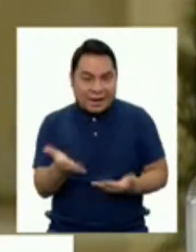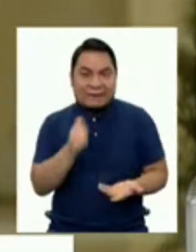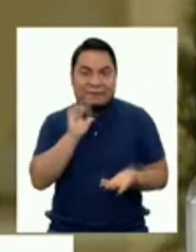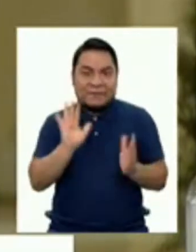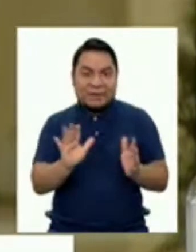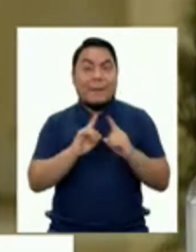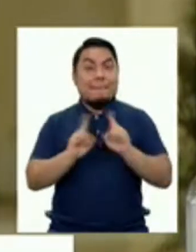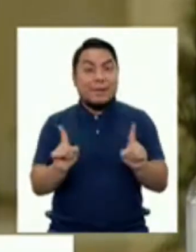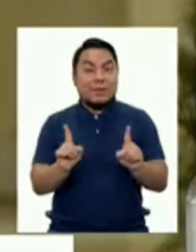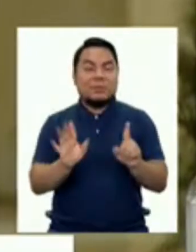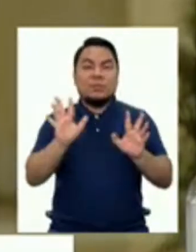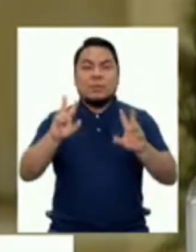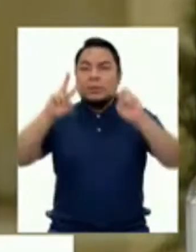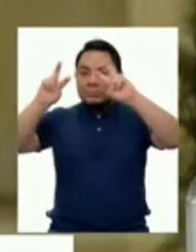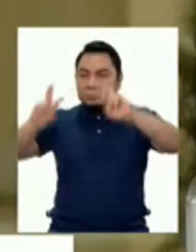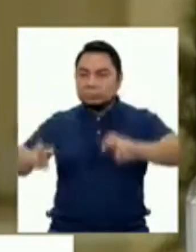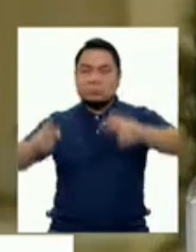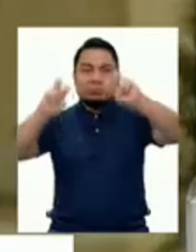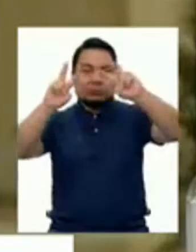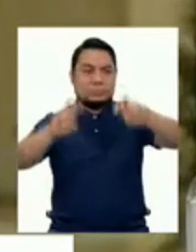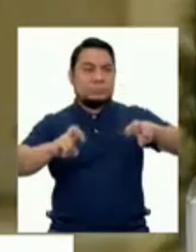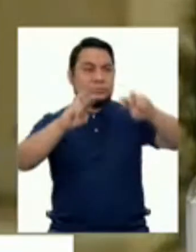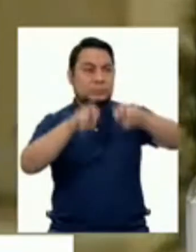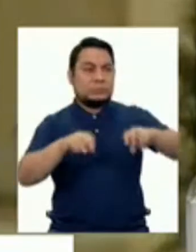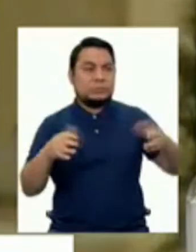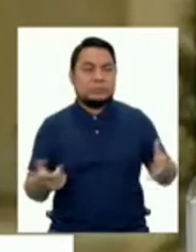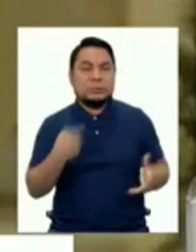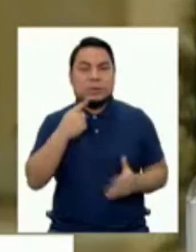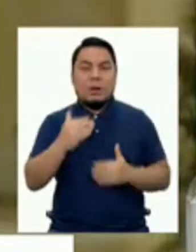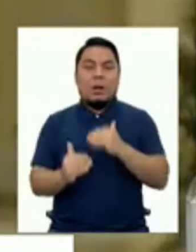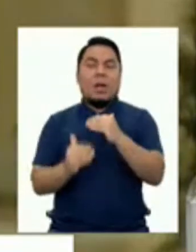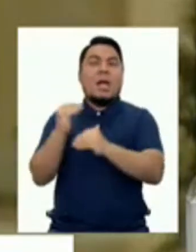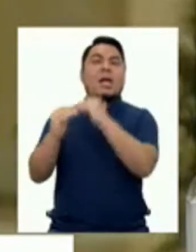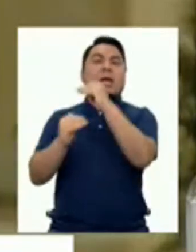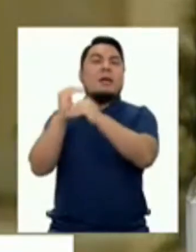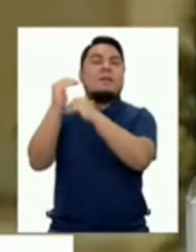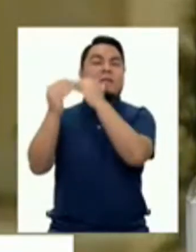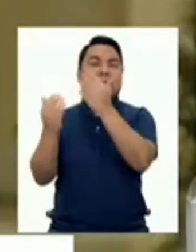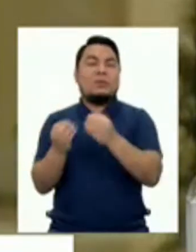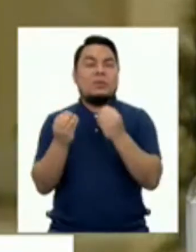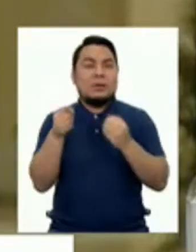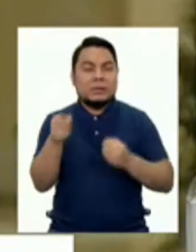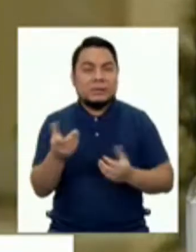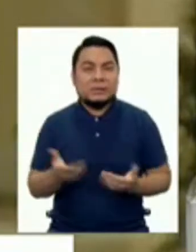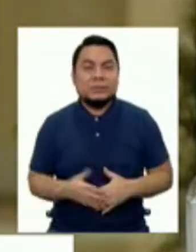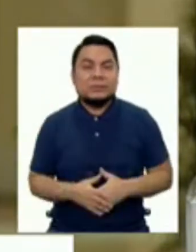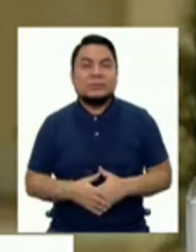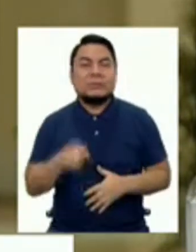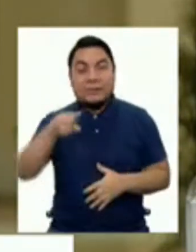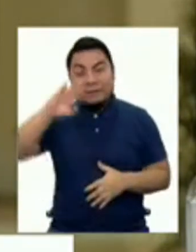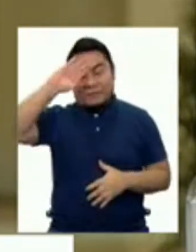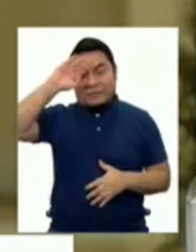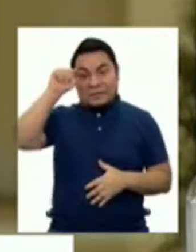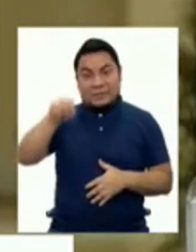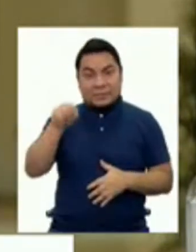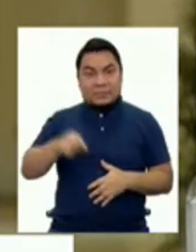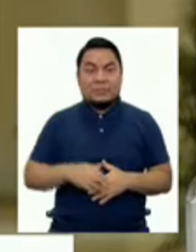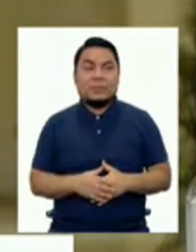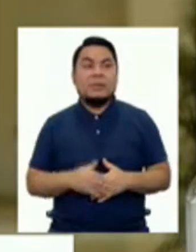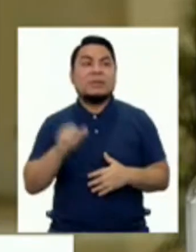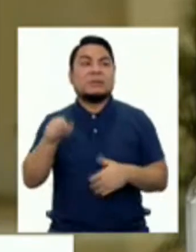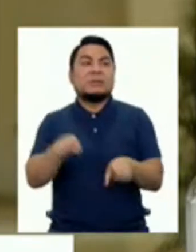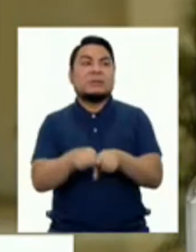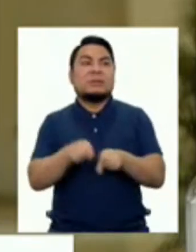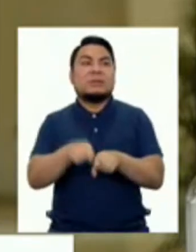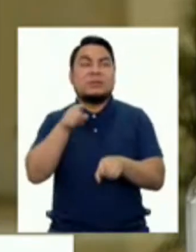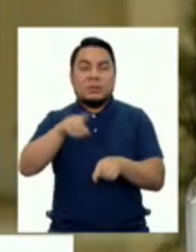embargo, la evaluación de la evolución de la enfermedad y